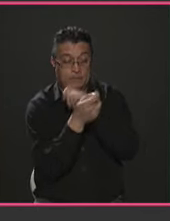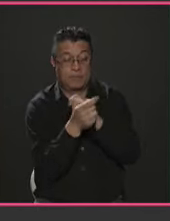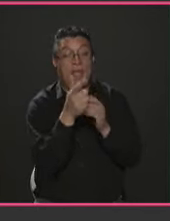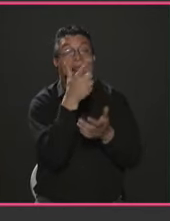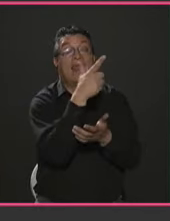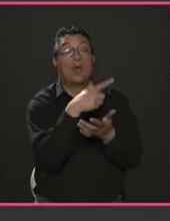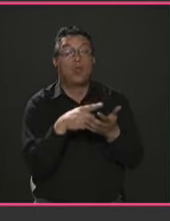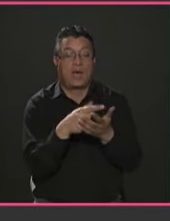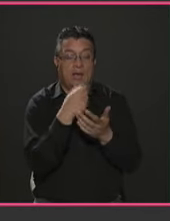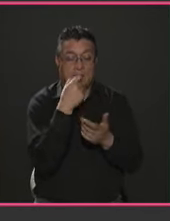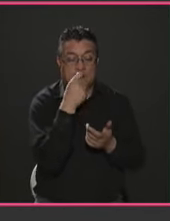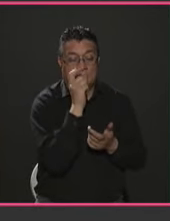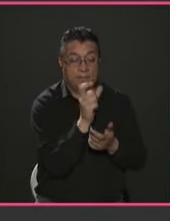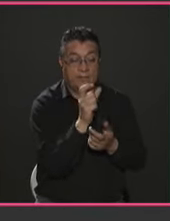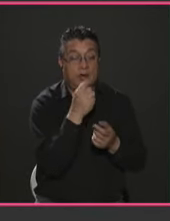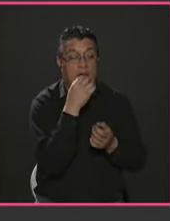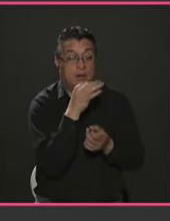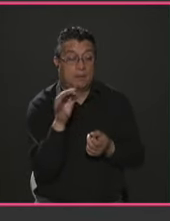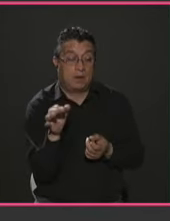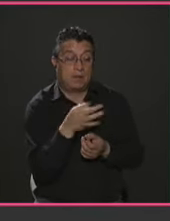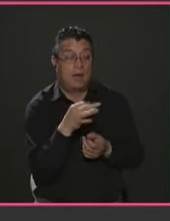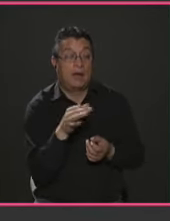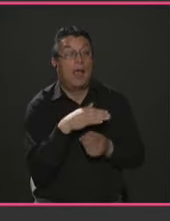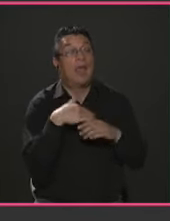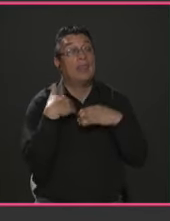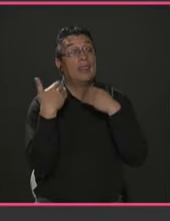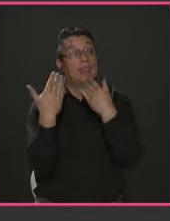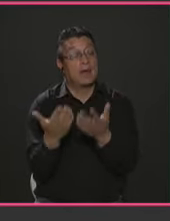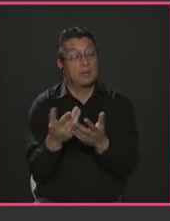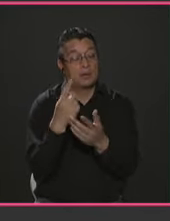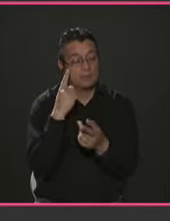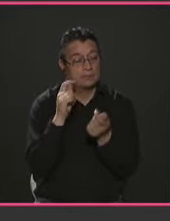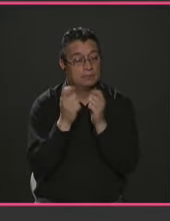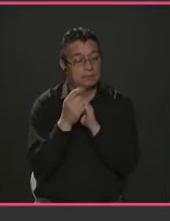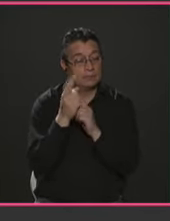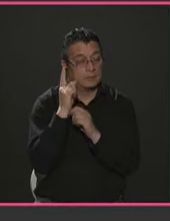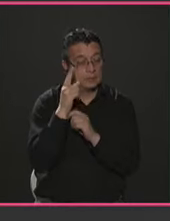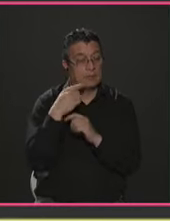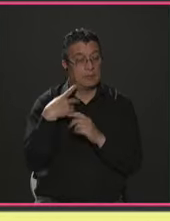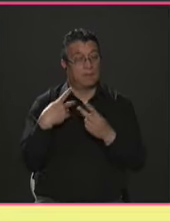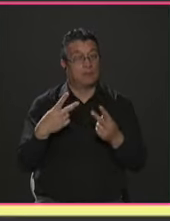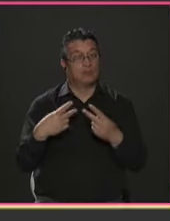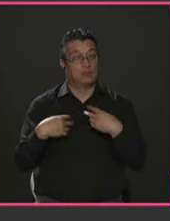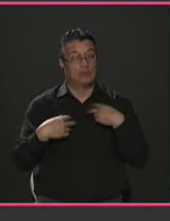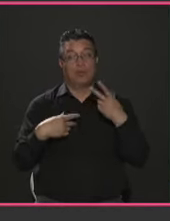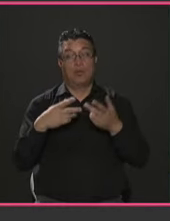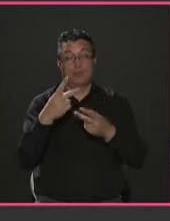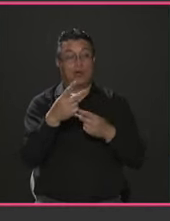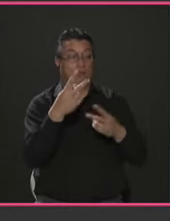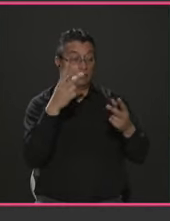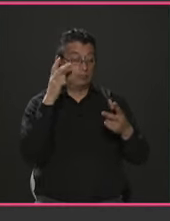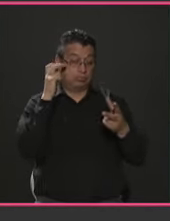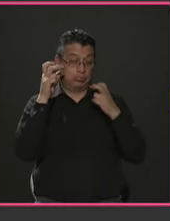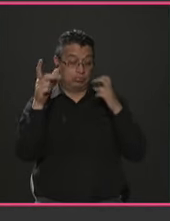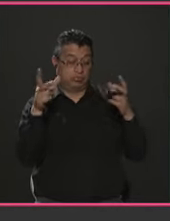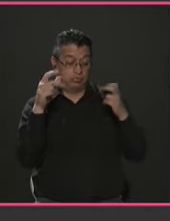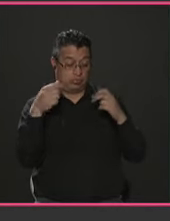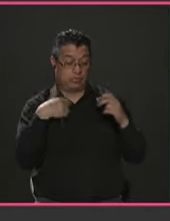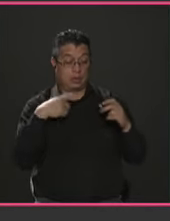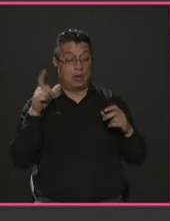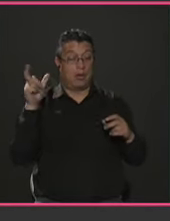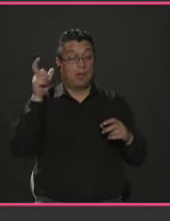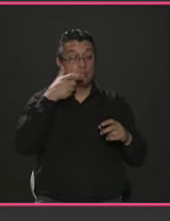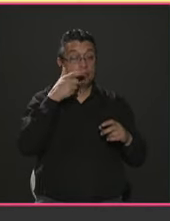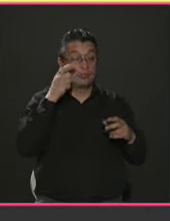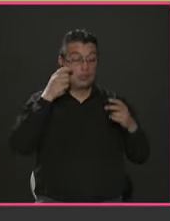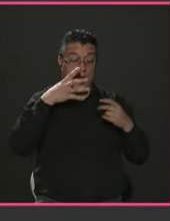lenguaje cierto luego ese lenguaje trato de convertirlo en alguna señal que viaja por un medio de hecho ustedes me están escuchando es un medio es